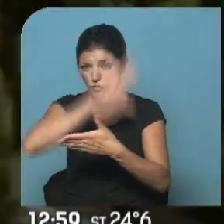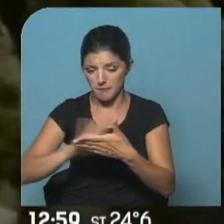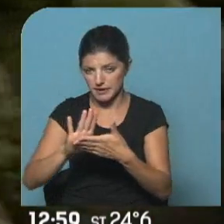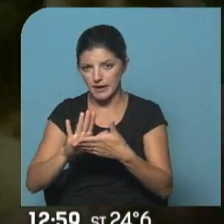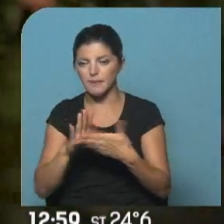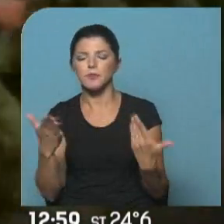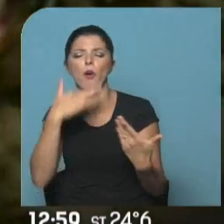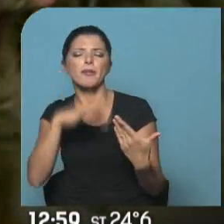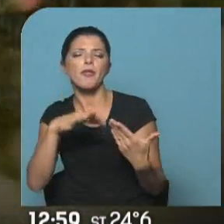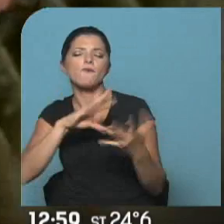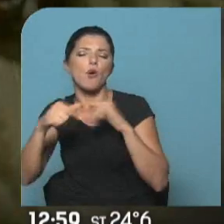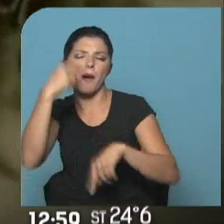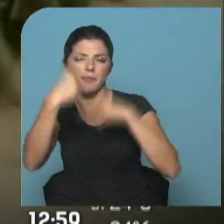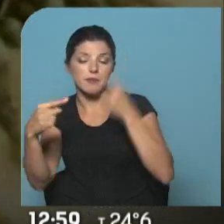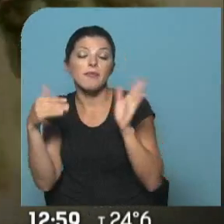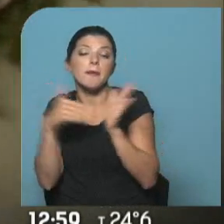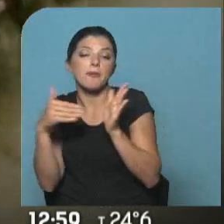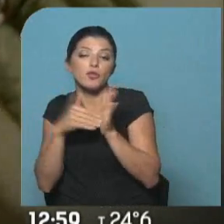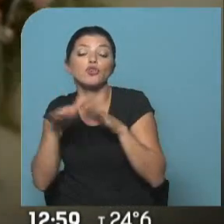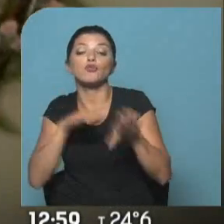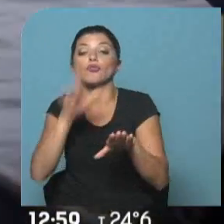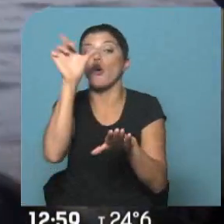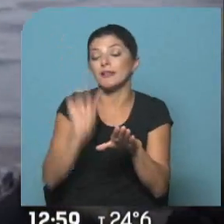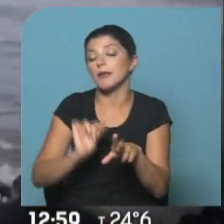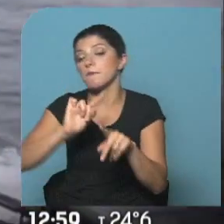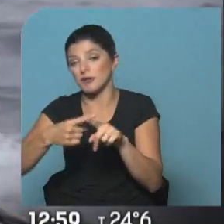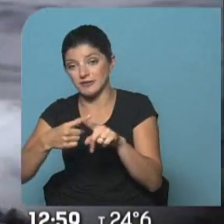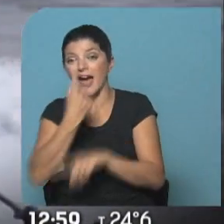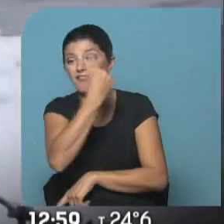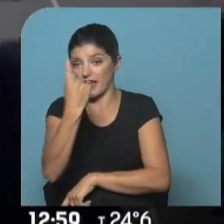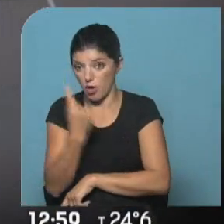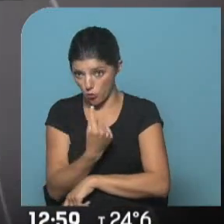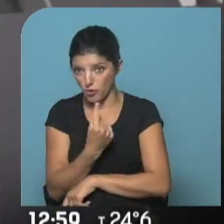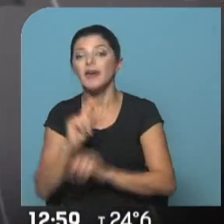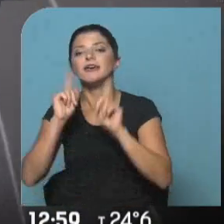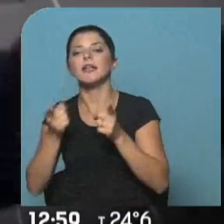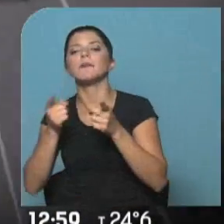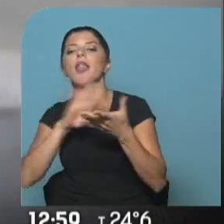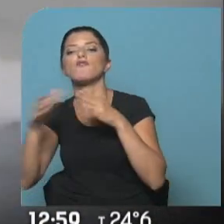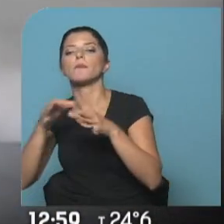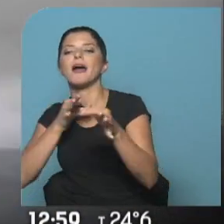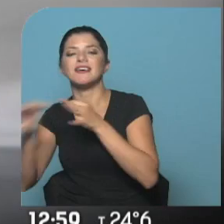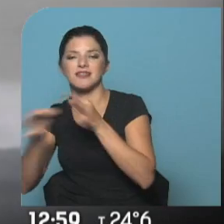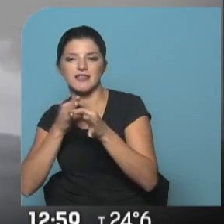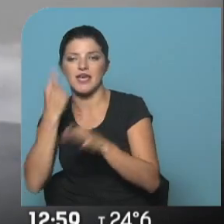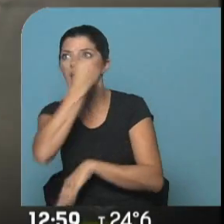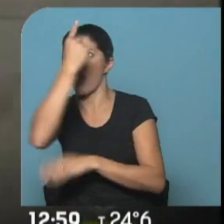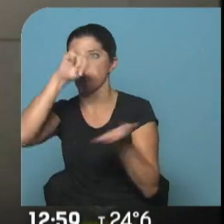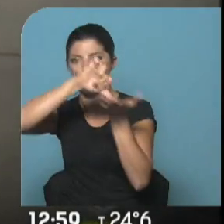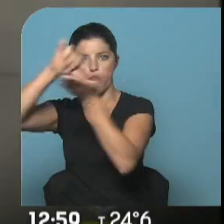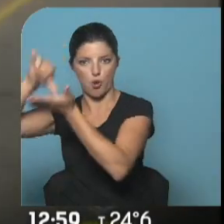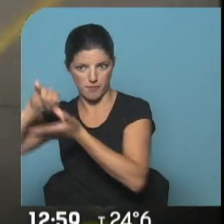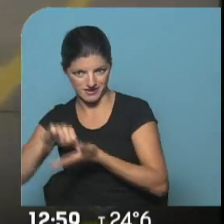maneras dependiendo de los contextos geopolíticos internacionales y de las estrategias de defensa de cada nación.